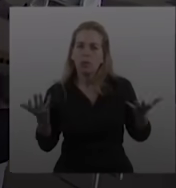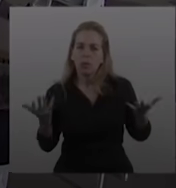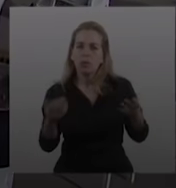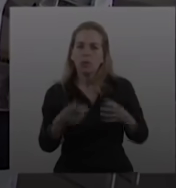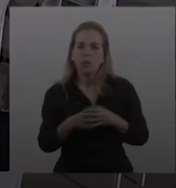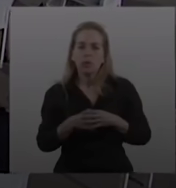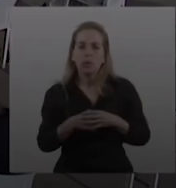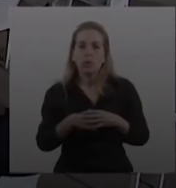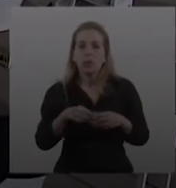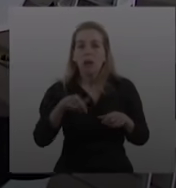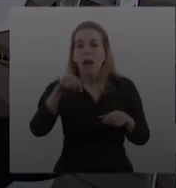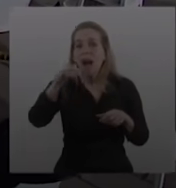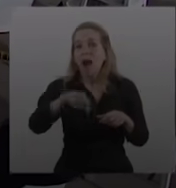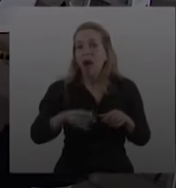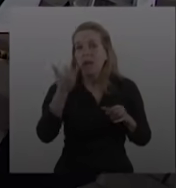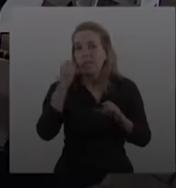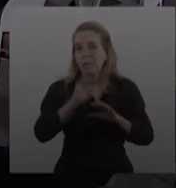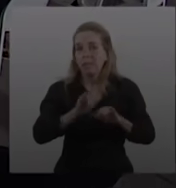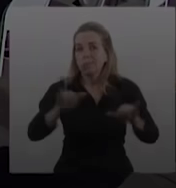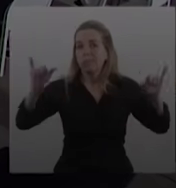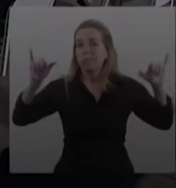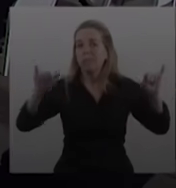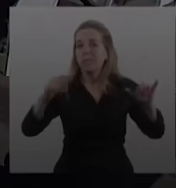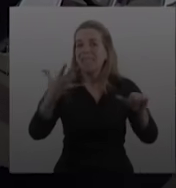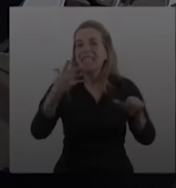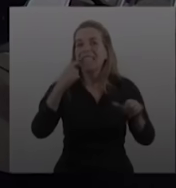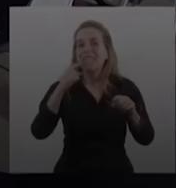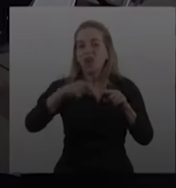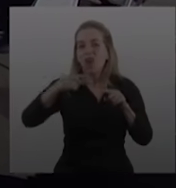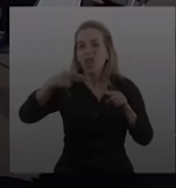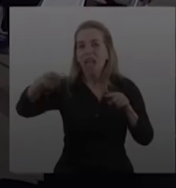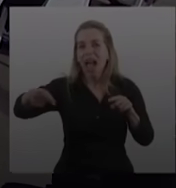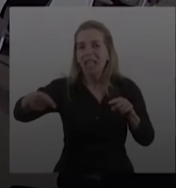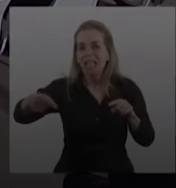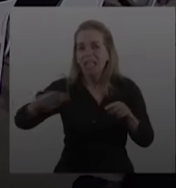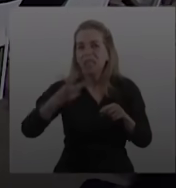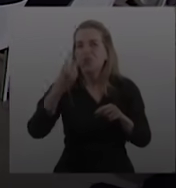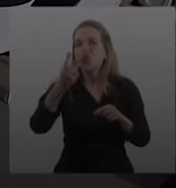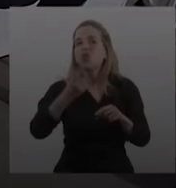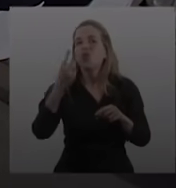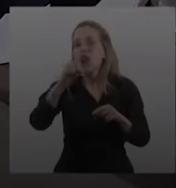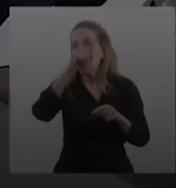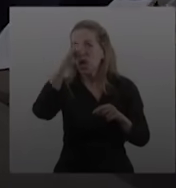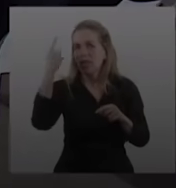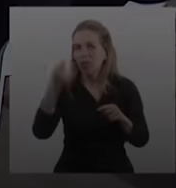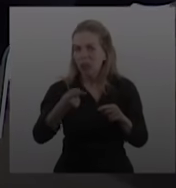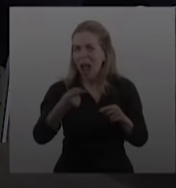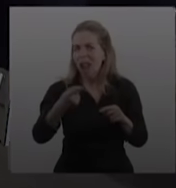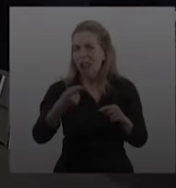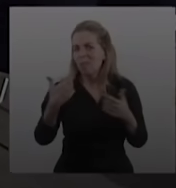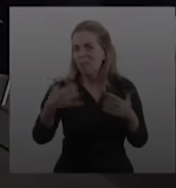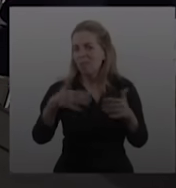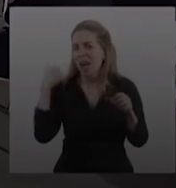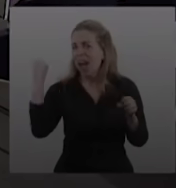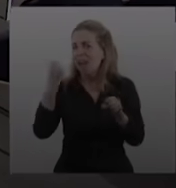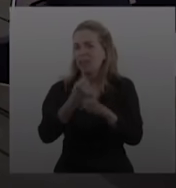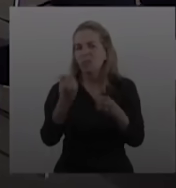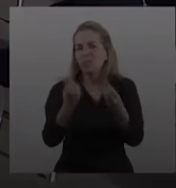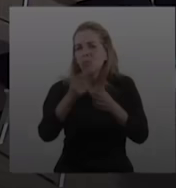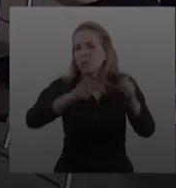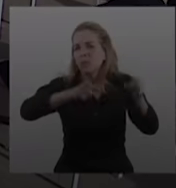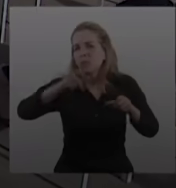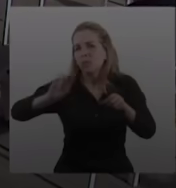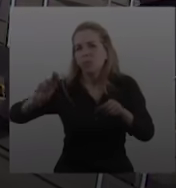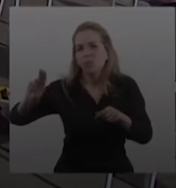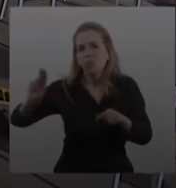Estamos en 5 días de duelo porque llegamos a un número de muertos que nos duele mucho y que merecen nuestro reconocimiento y nuestro homenaje,